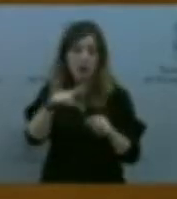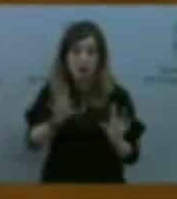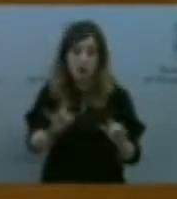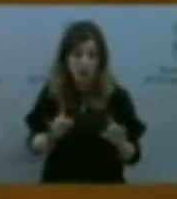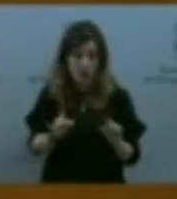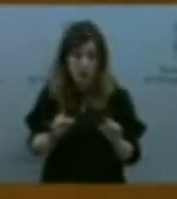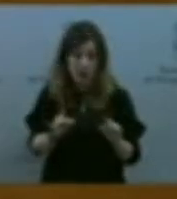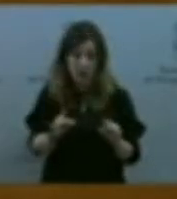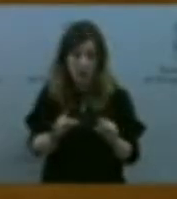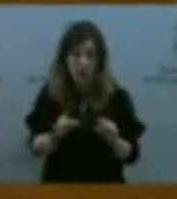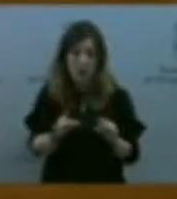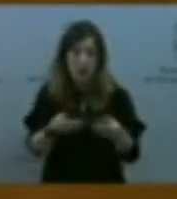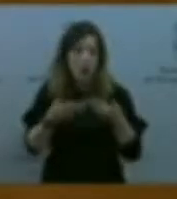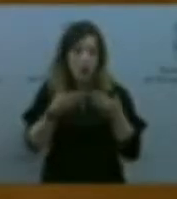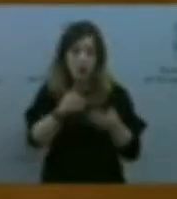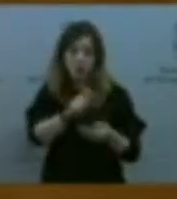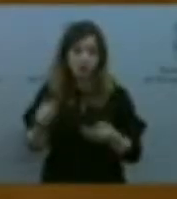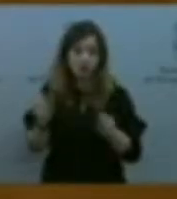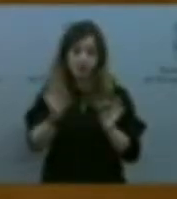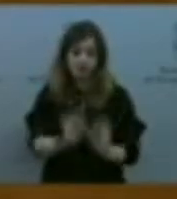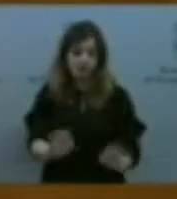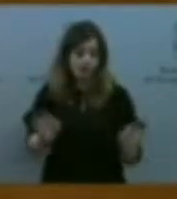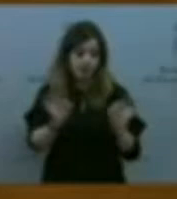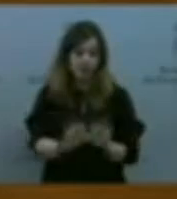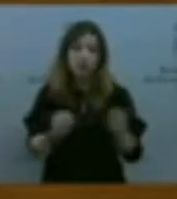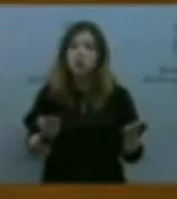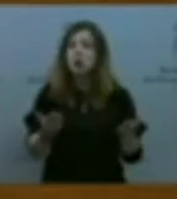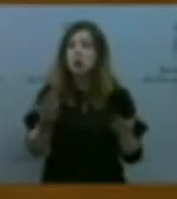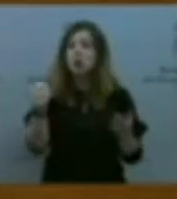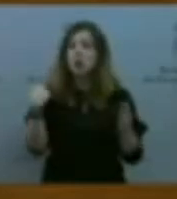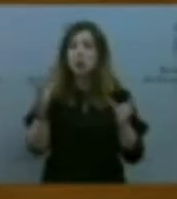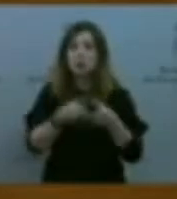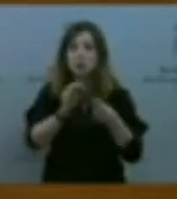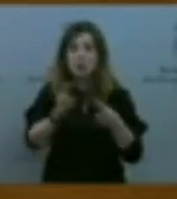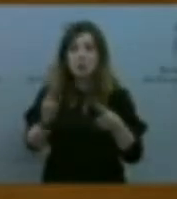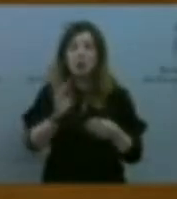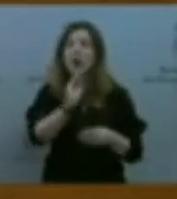Claro, cuando el Partido Popular pregunta a través de nuestro portavoz en la materia,